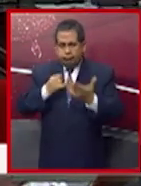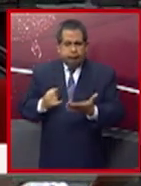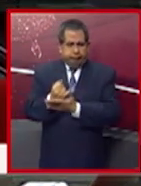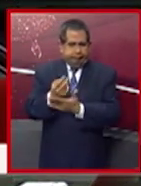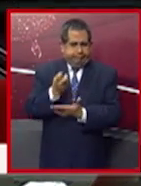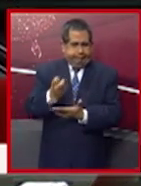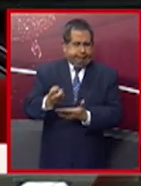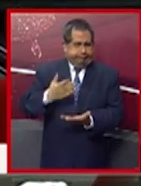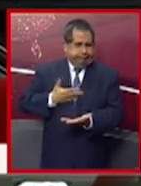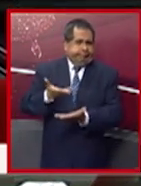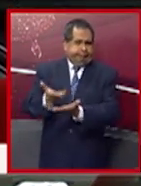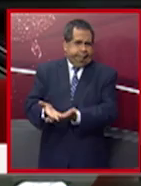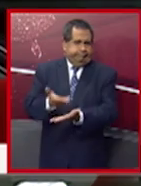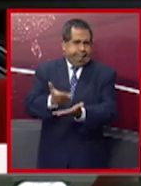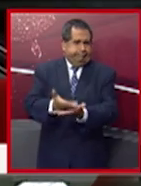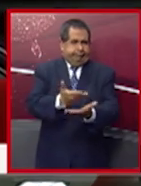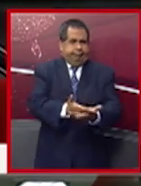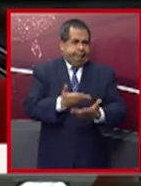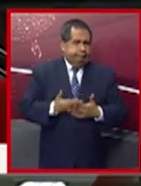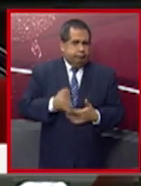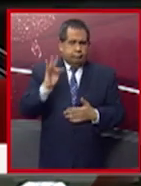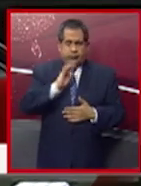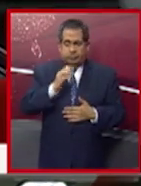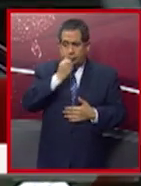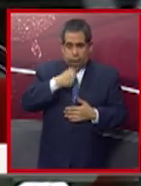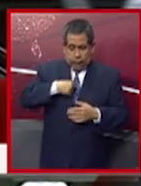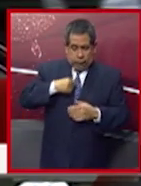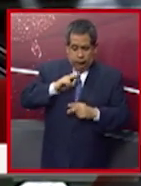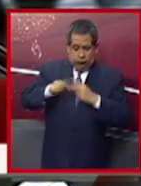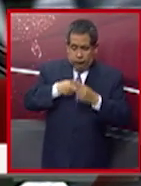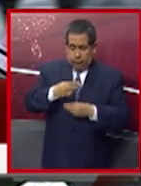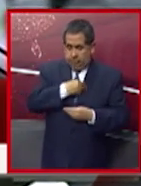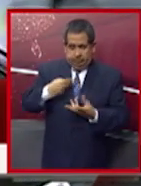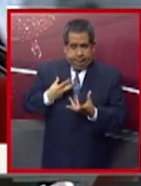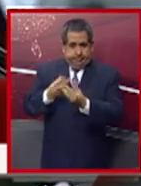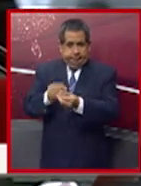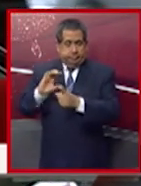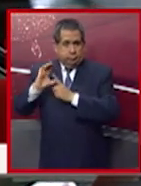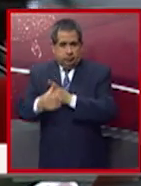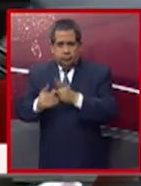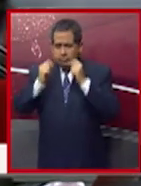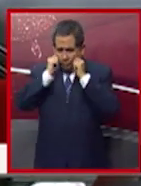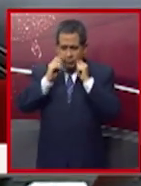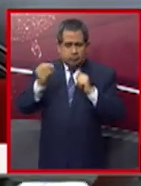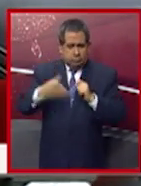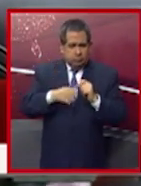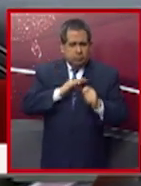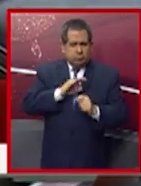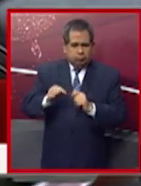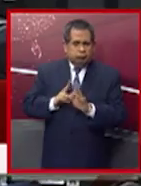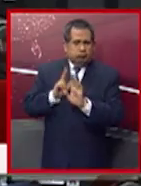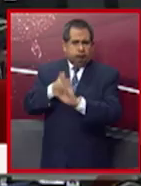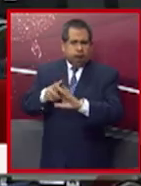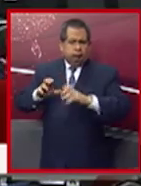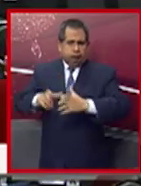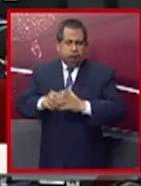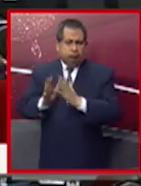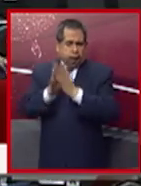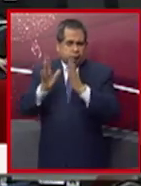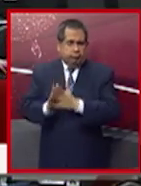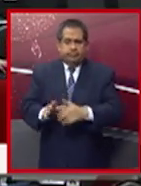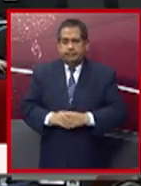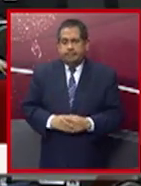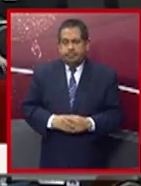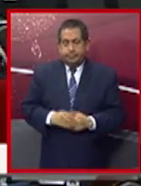de nuestras iniciativas, aun cuando no formemos parte de las comisiones encargadas de su estudio. Luego